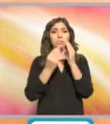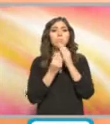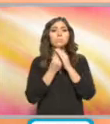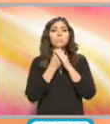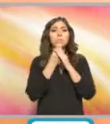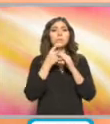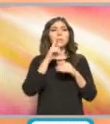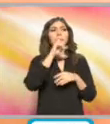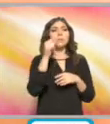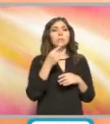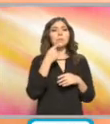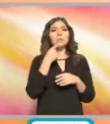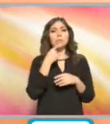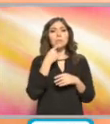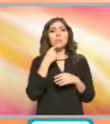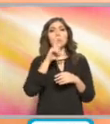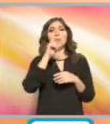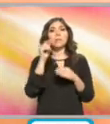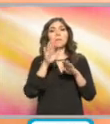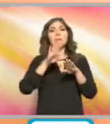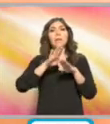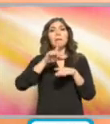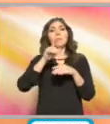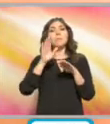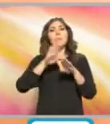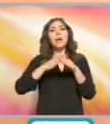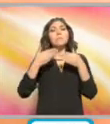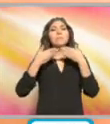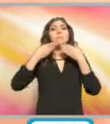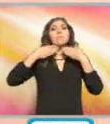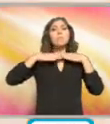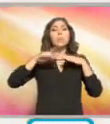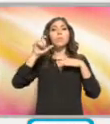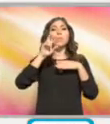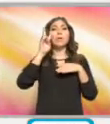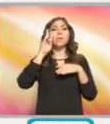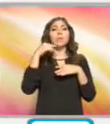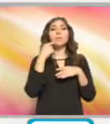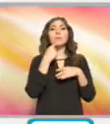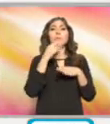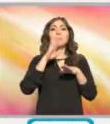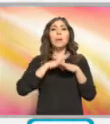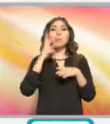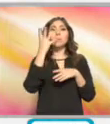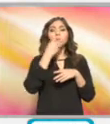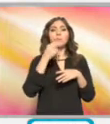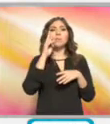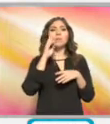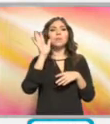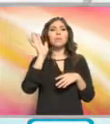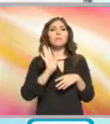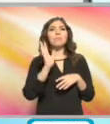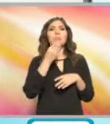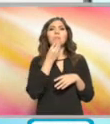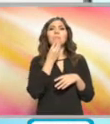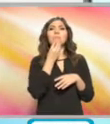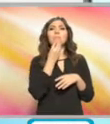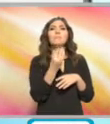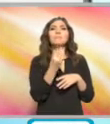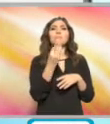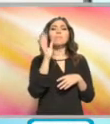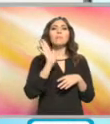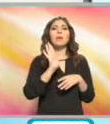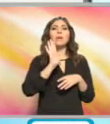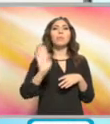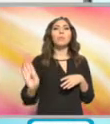está retruida. Entonces, en lugar de que sea de que se vea De un que se mentón vea bien. bonito, Sí, sí. Ajá. parece un mentón como de brujita. Ah, Se